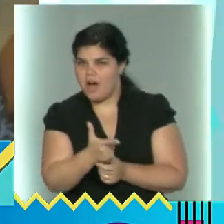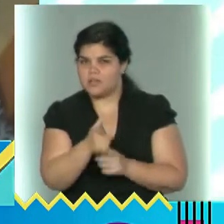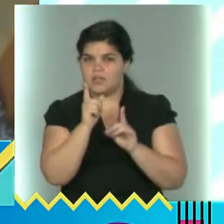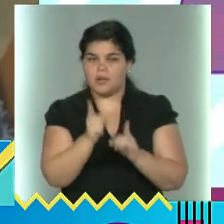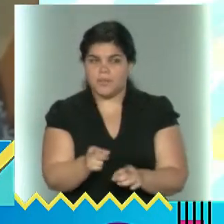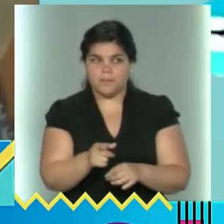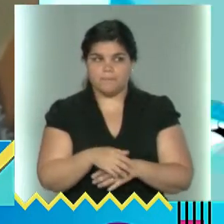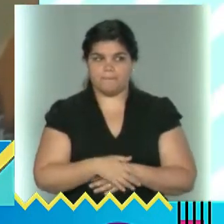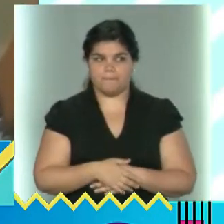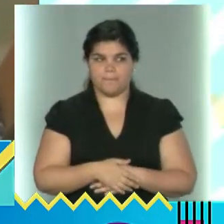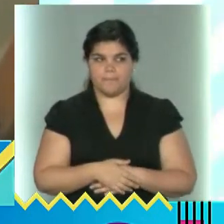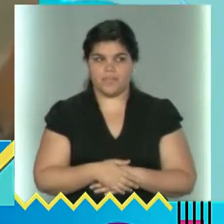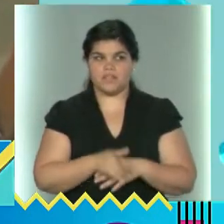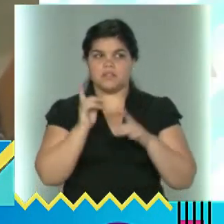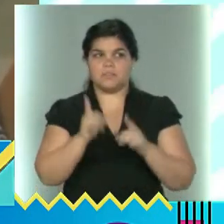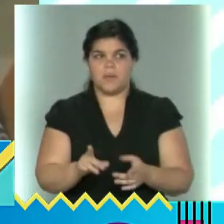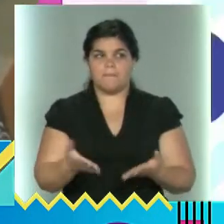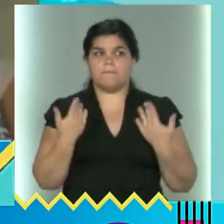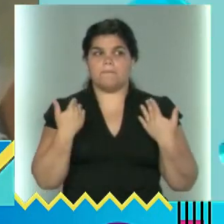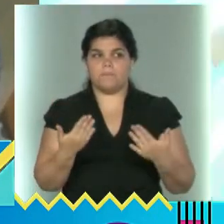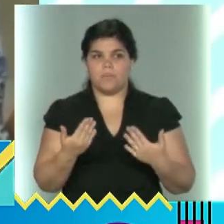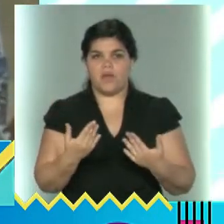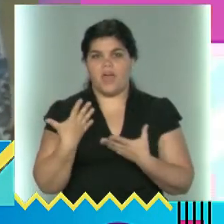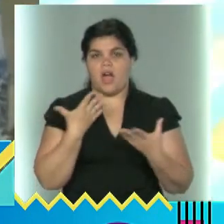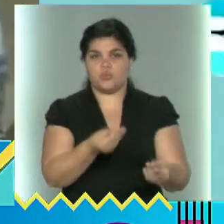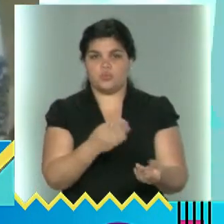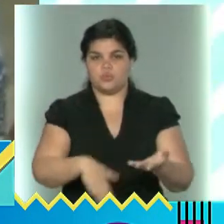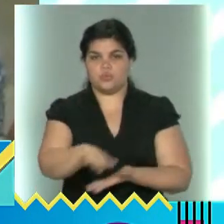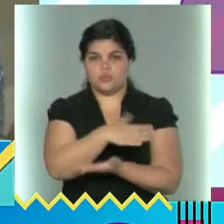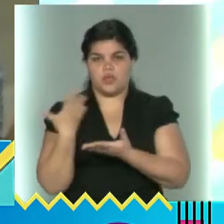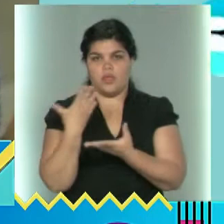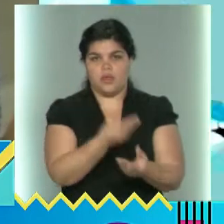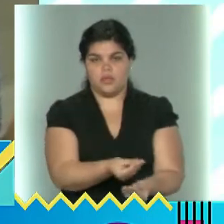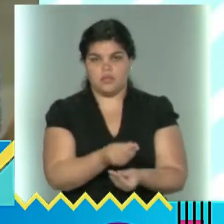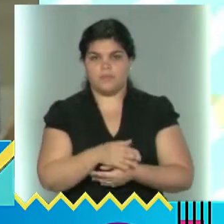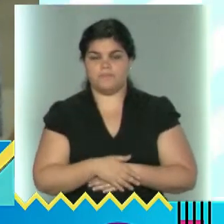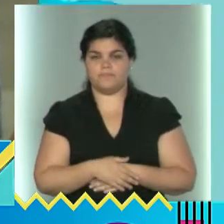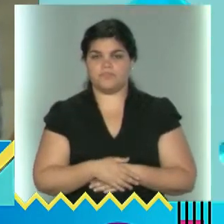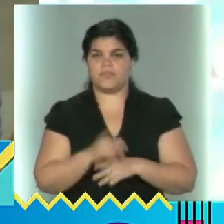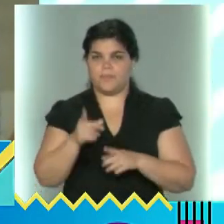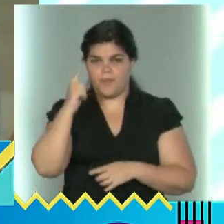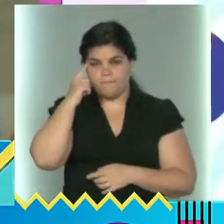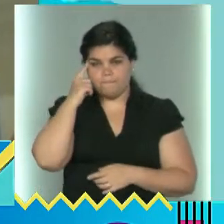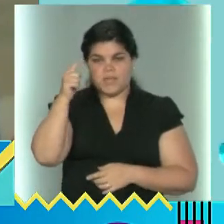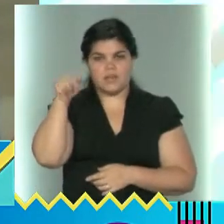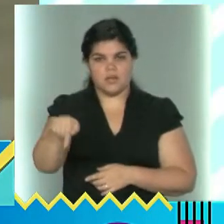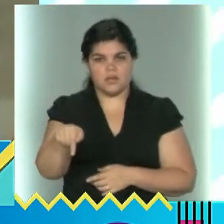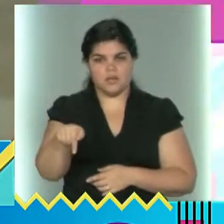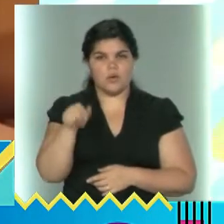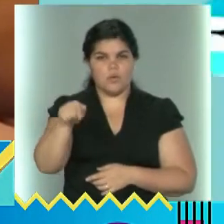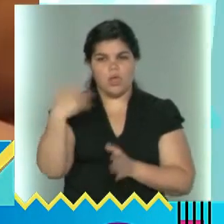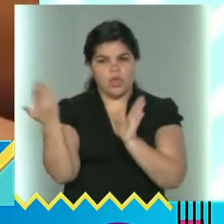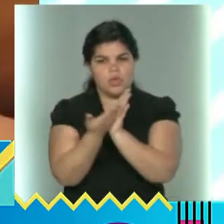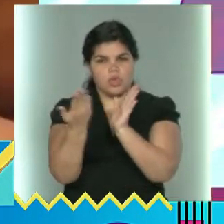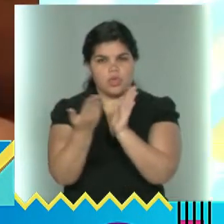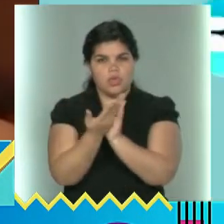bueno, puede contribuir algo a la sociedad, ¿no? Bien, y imagino que cuando detectaste esto te tuviste que poner a estudiar,